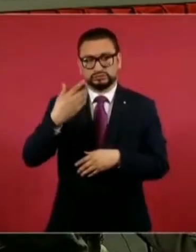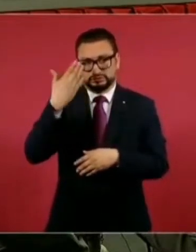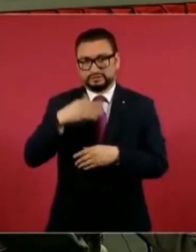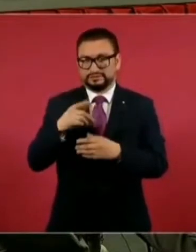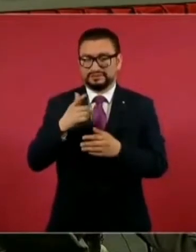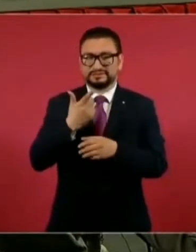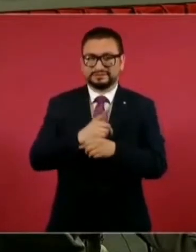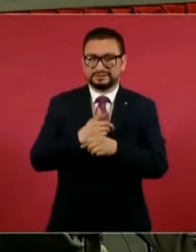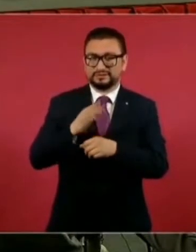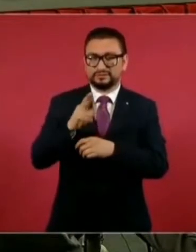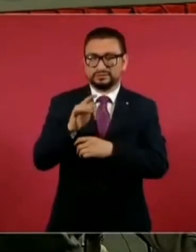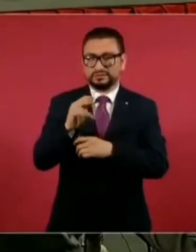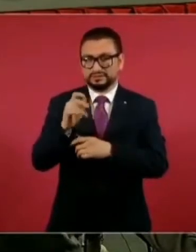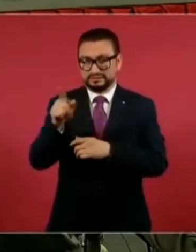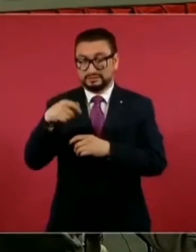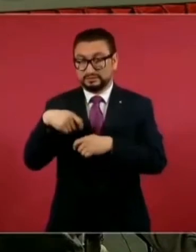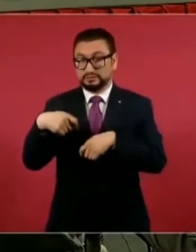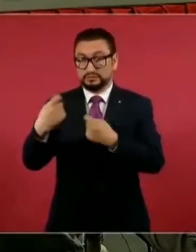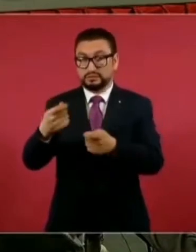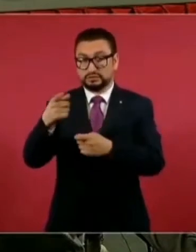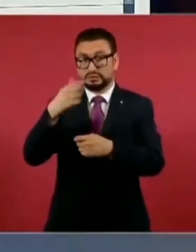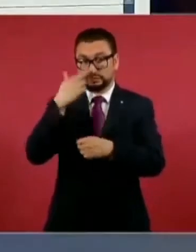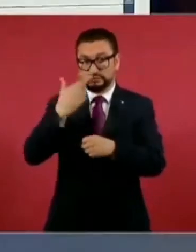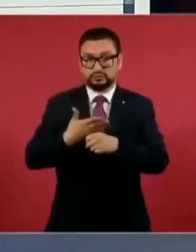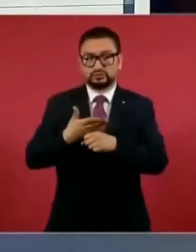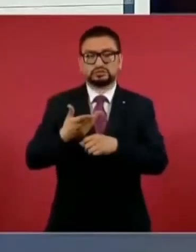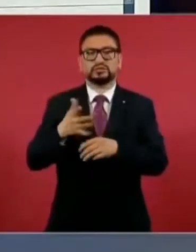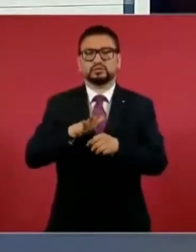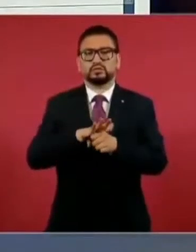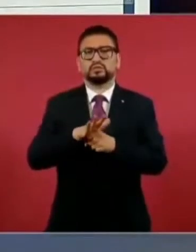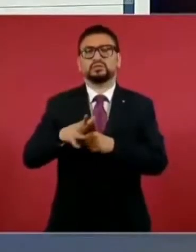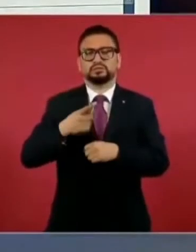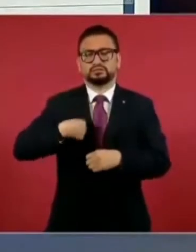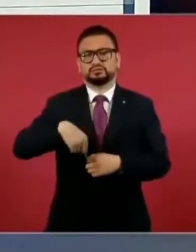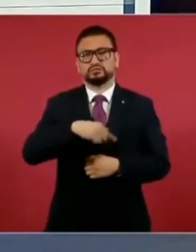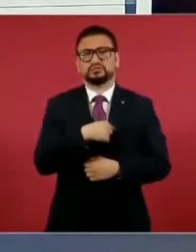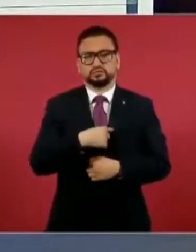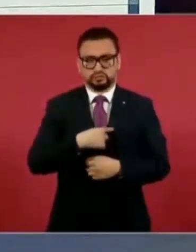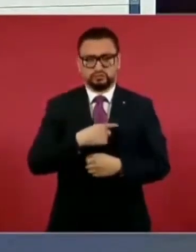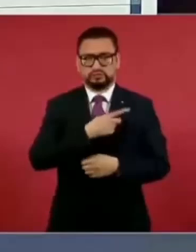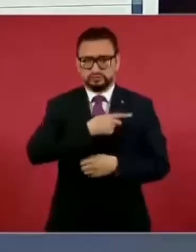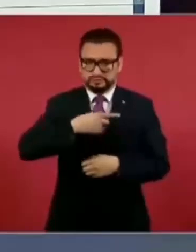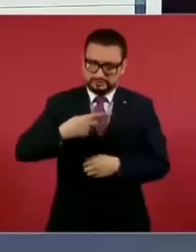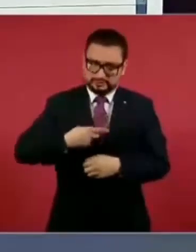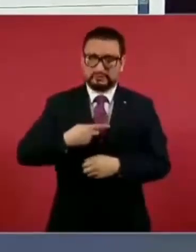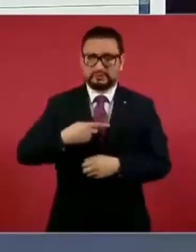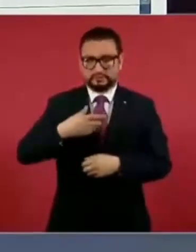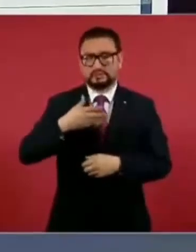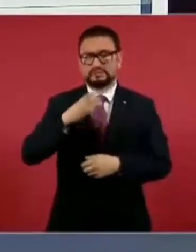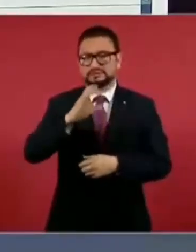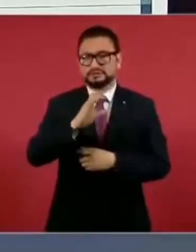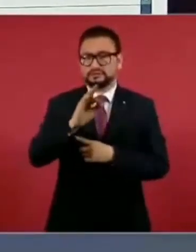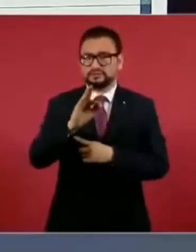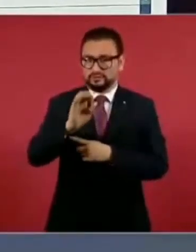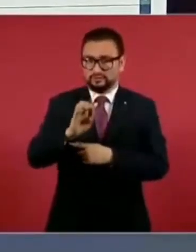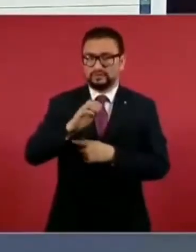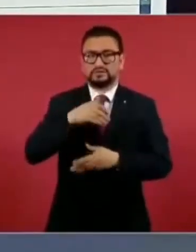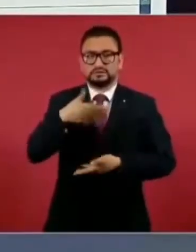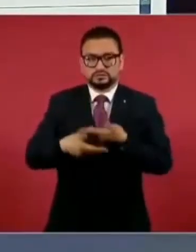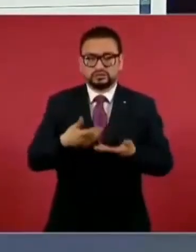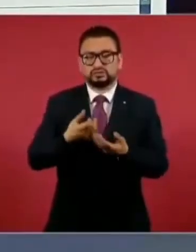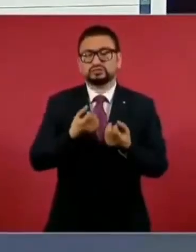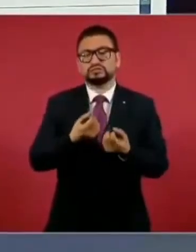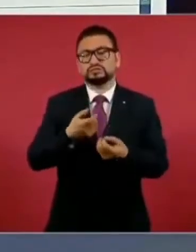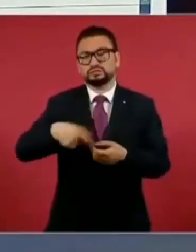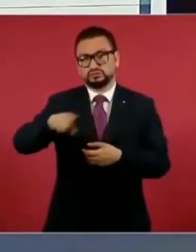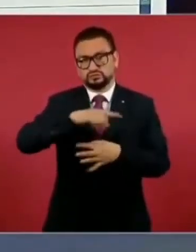Bartlett, donde nos encargó tácitamente cumplir con el sentido social de la CFE, que es llevar electricidad